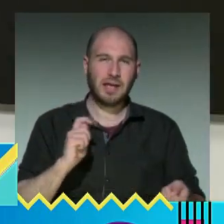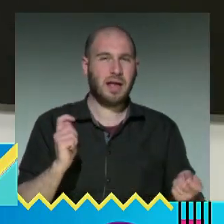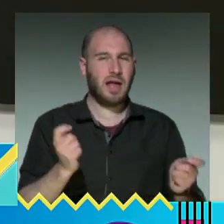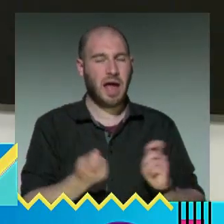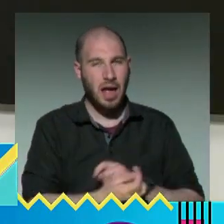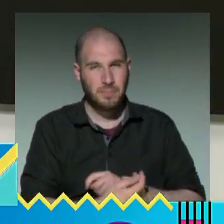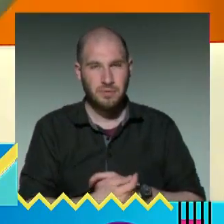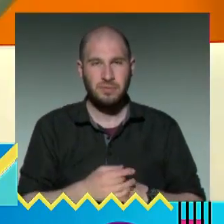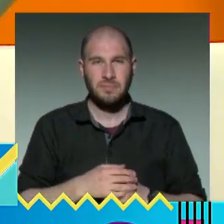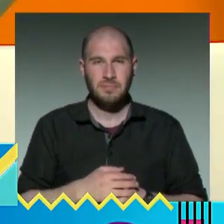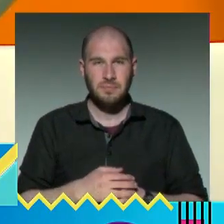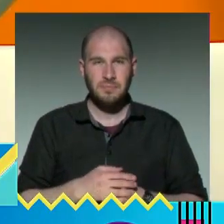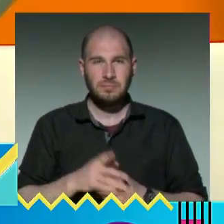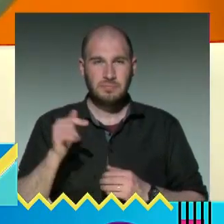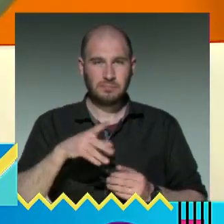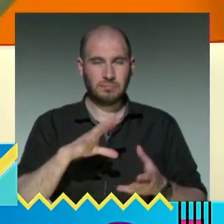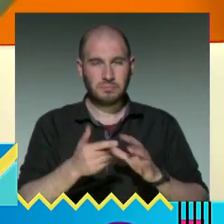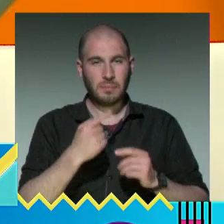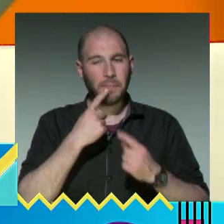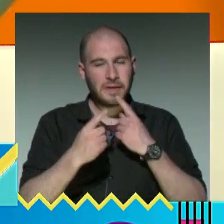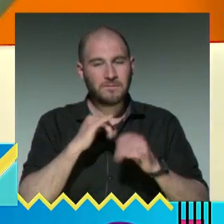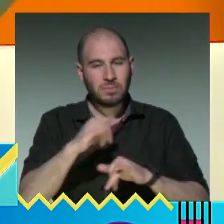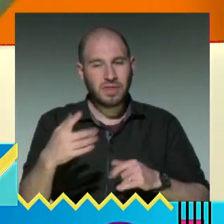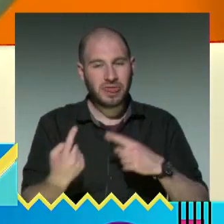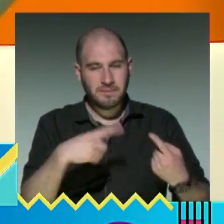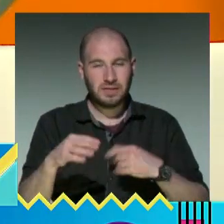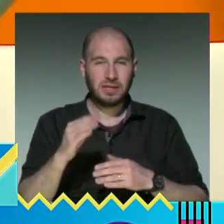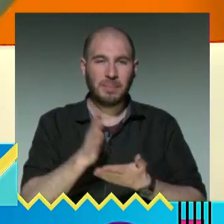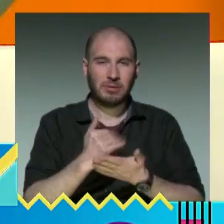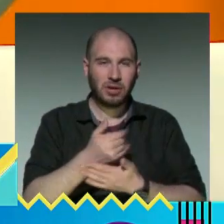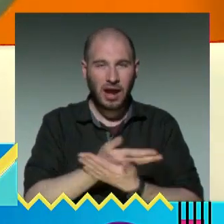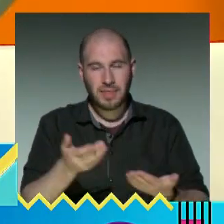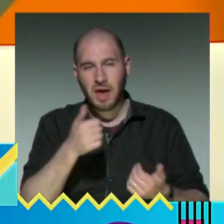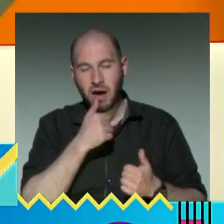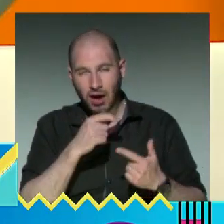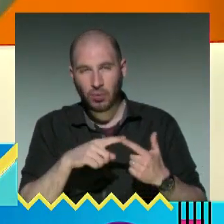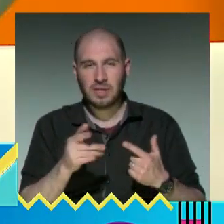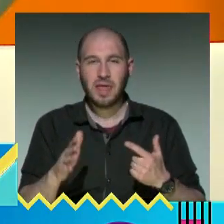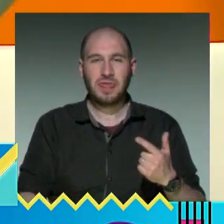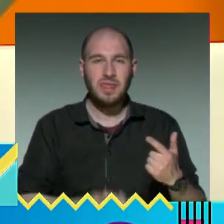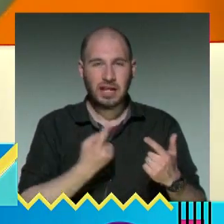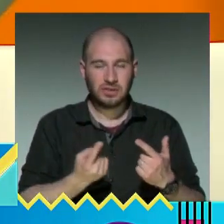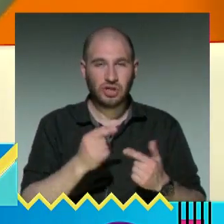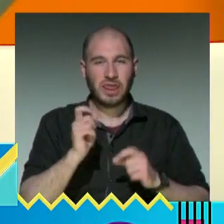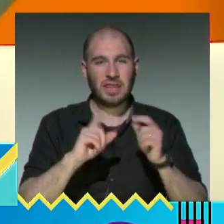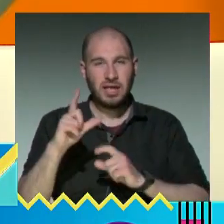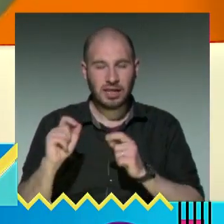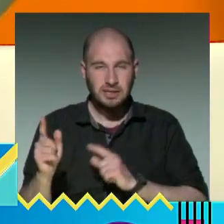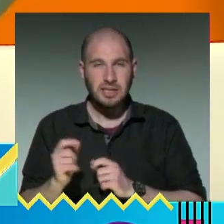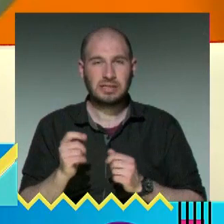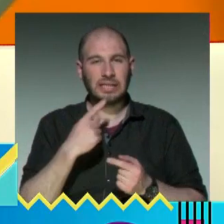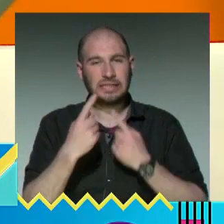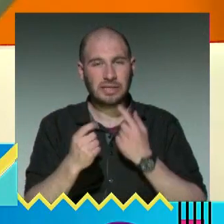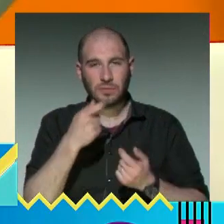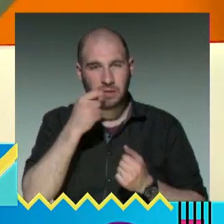reconstrucción para poder llegar. Y hay distintas fuentes de información, el Departamento General de Irrigación, la Dirección de Estadísticas y